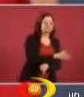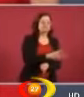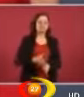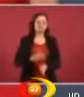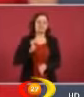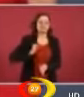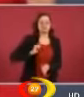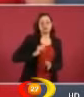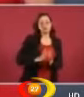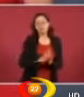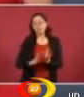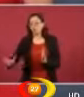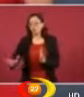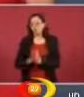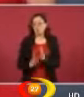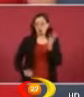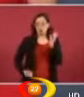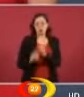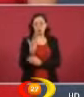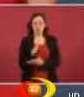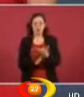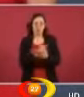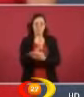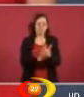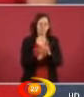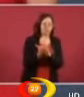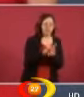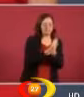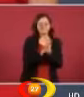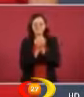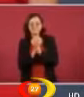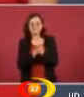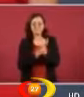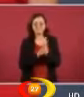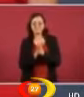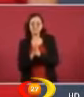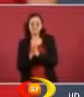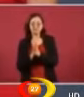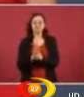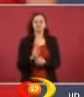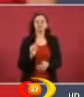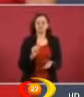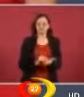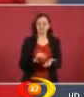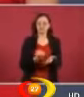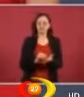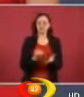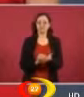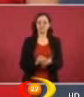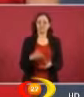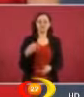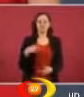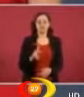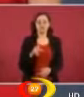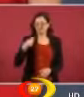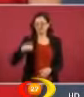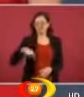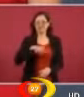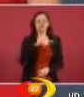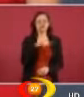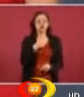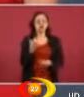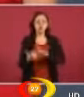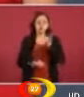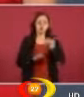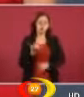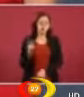nacer eso sí no estamos jugando no